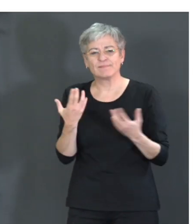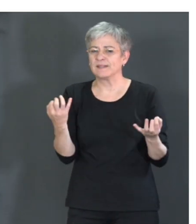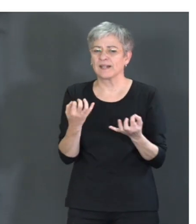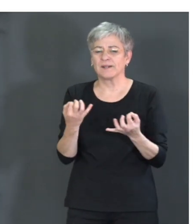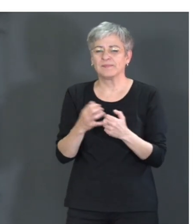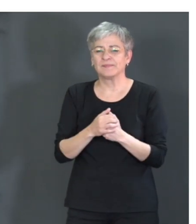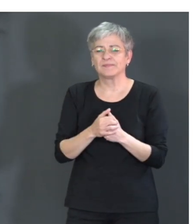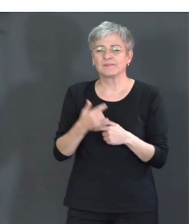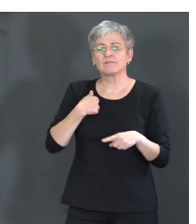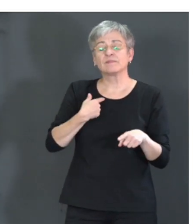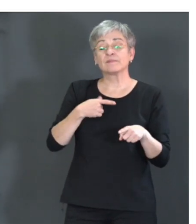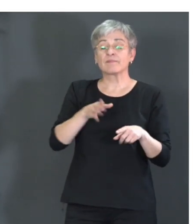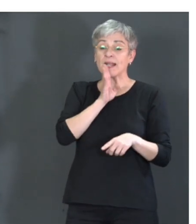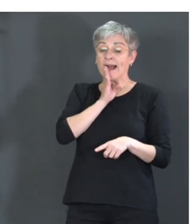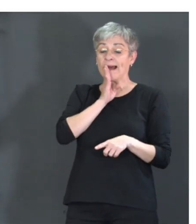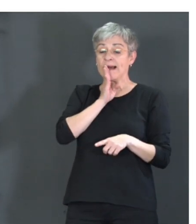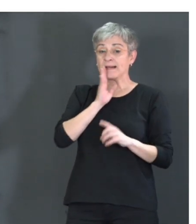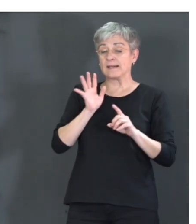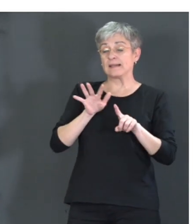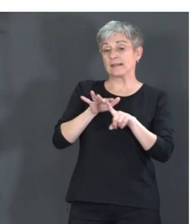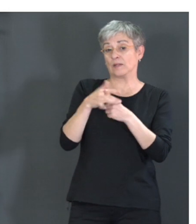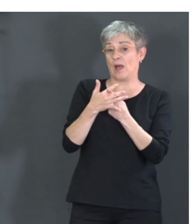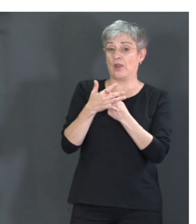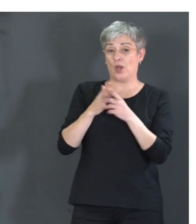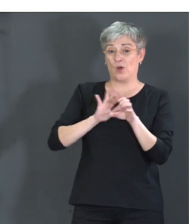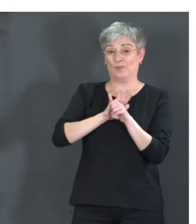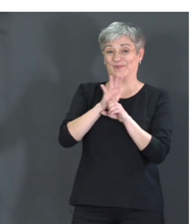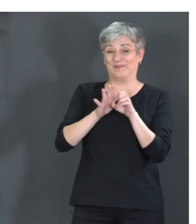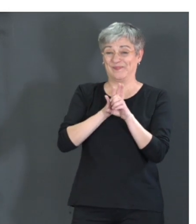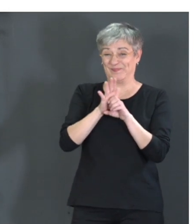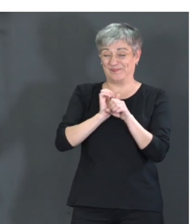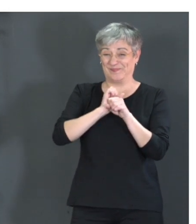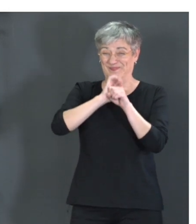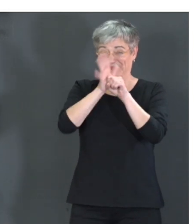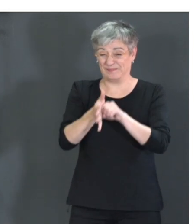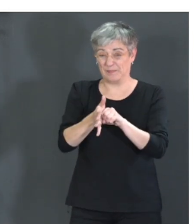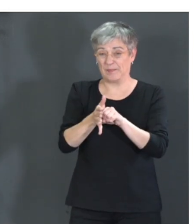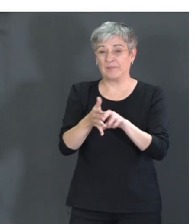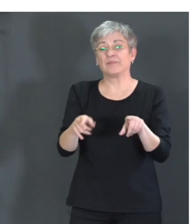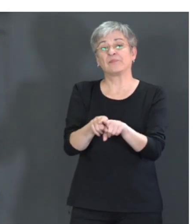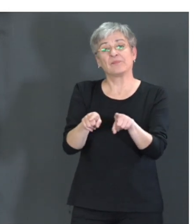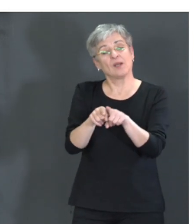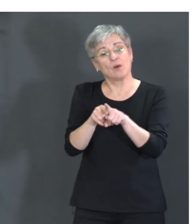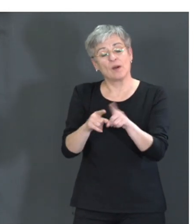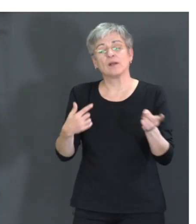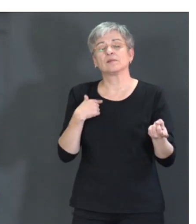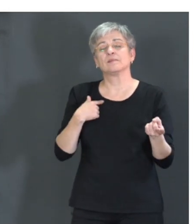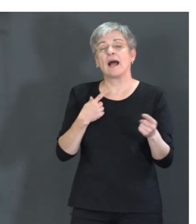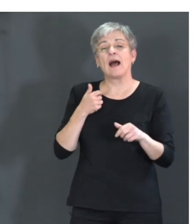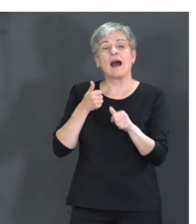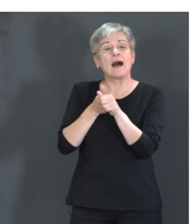En la situación de pandemia, Julián, tuvimos conocimiento del proyecto Asistentes de Voz con colectivos